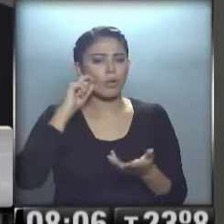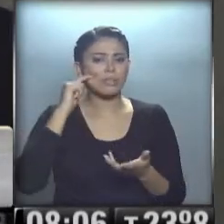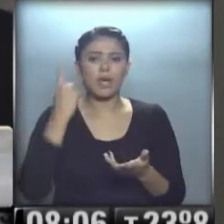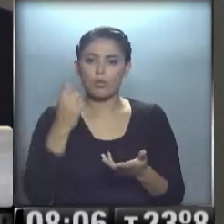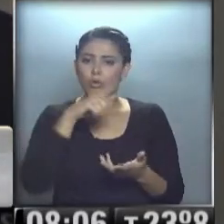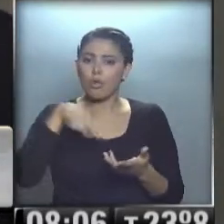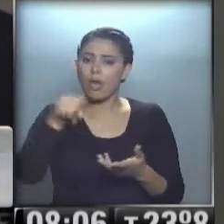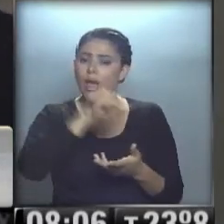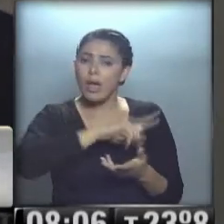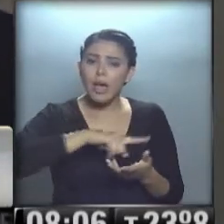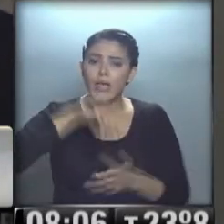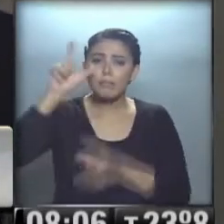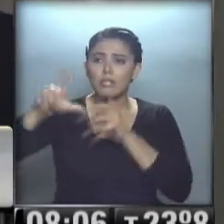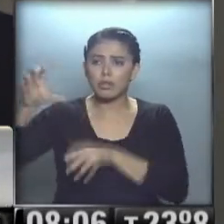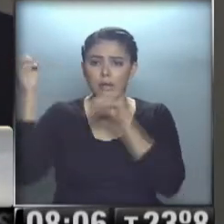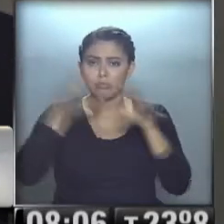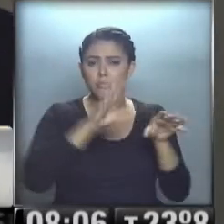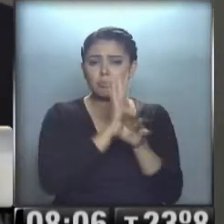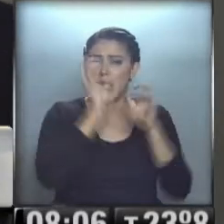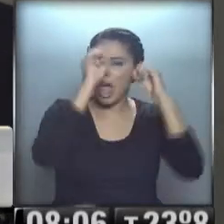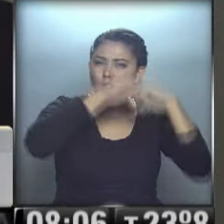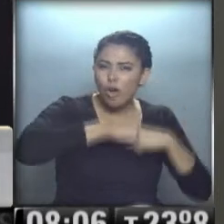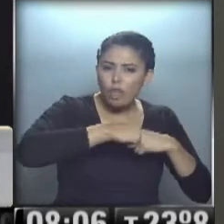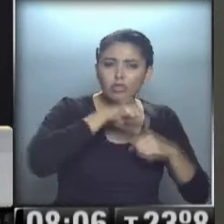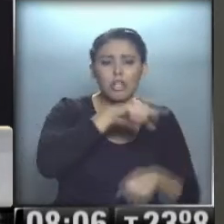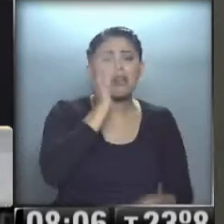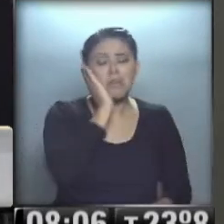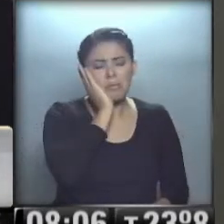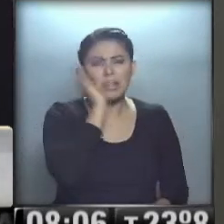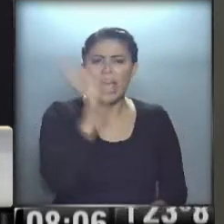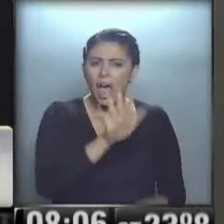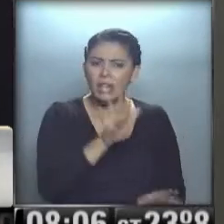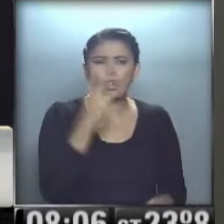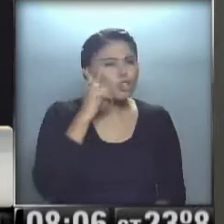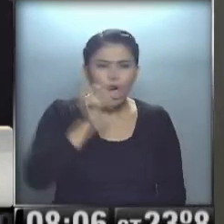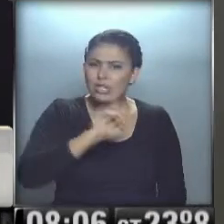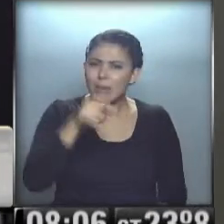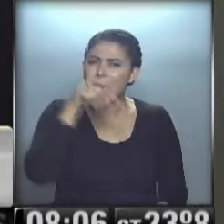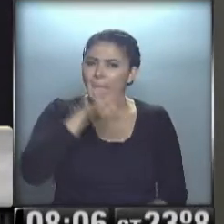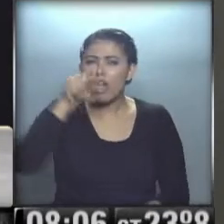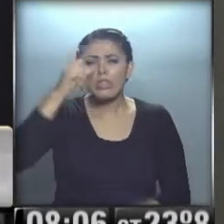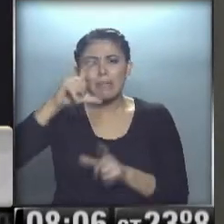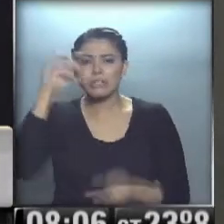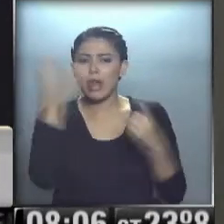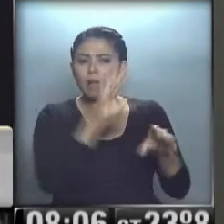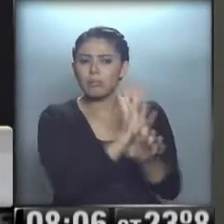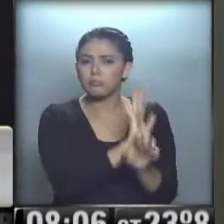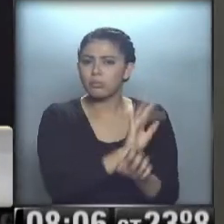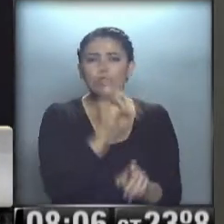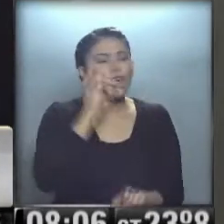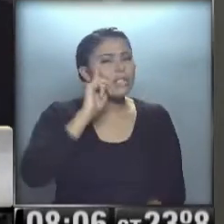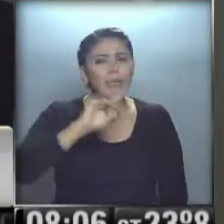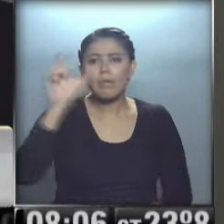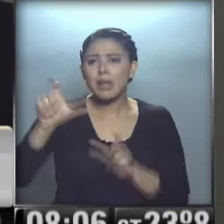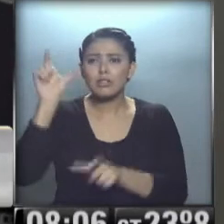centro clandestino de detenciones y que él dormía y él no sabía que era centro de detención que no sabía que los presos que llevaba